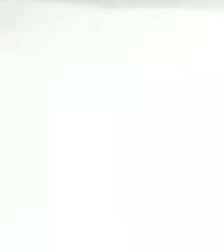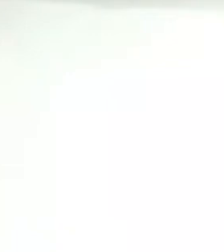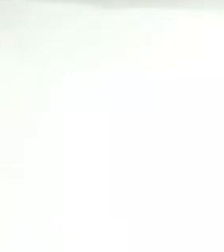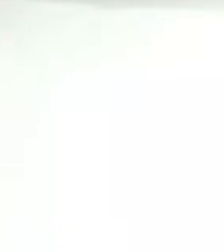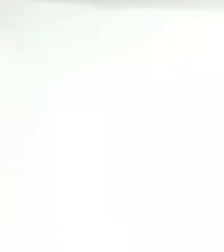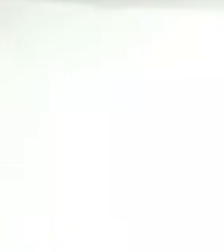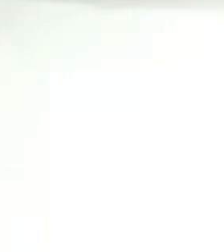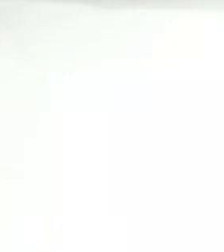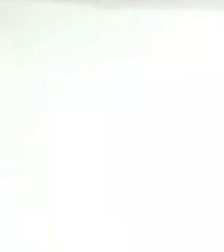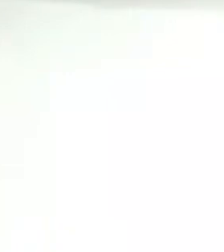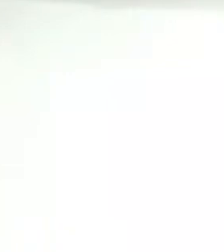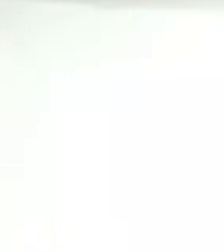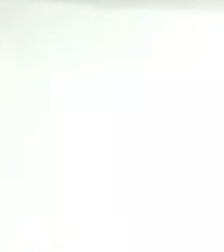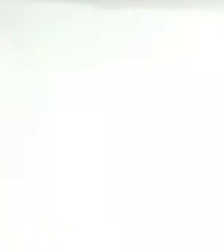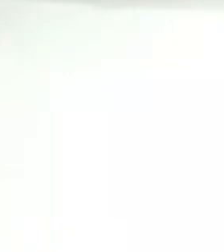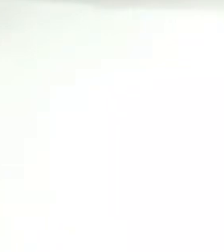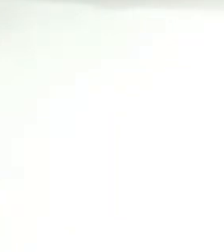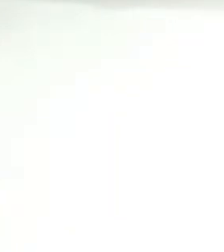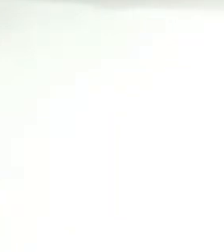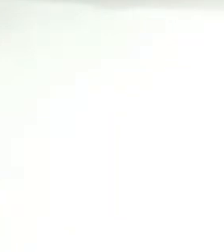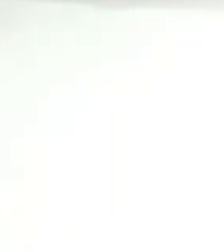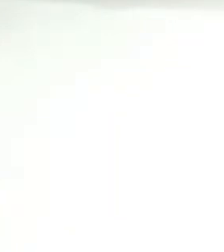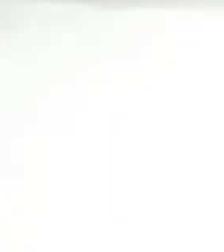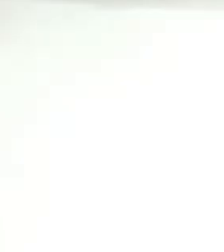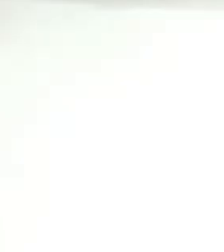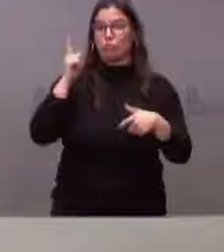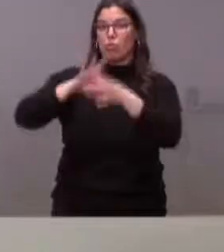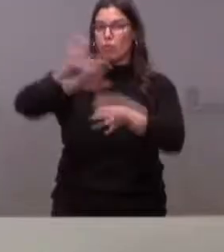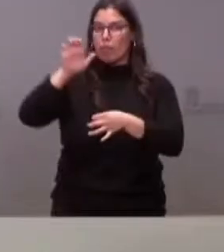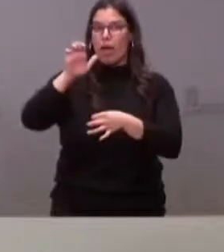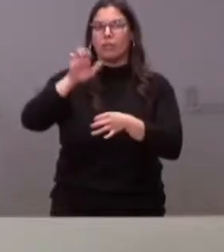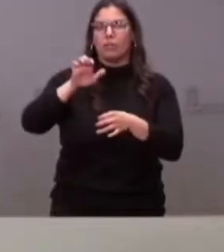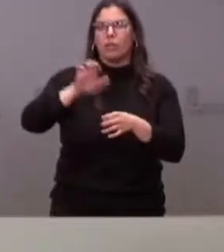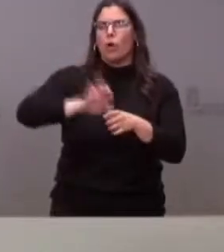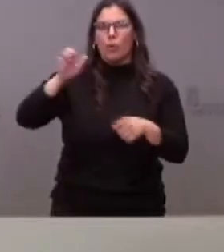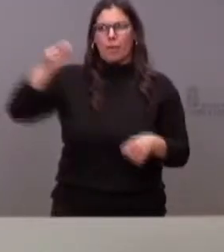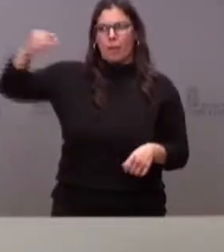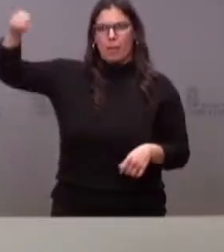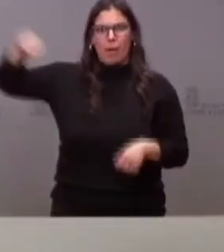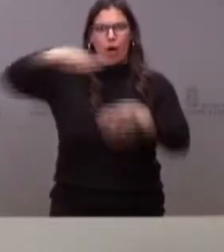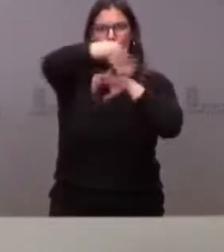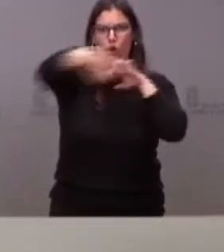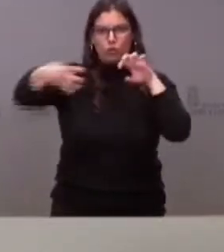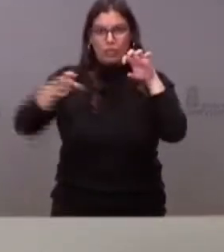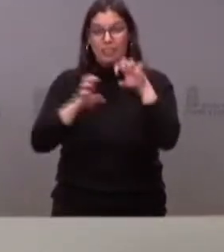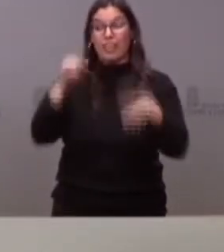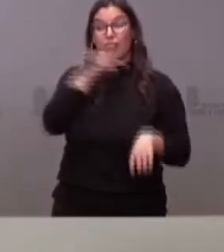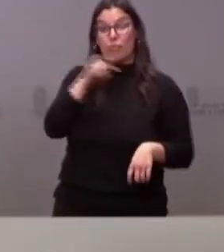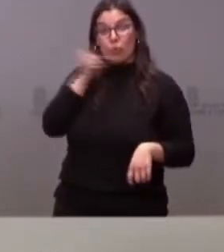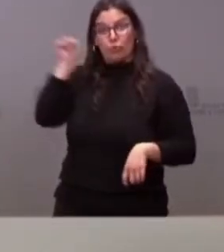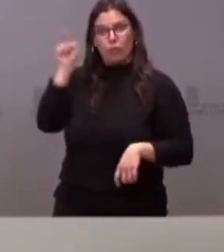favor Carlos Fernández carriedo habla de la preocupación por la invasión rusa Rusia